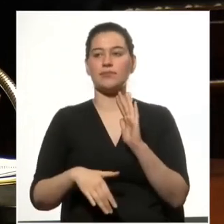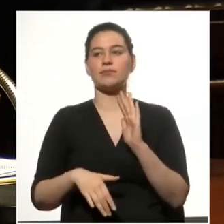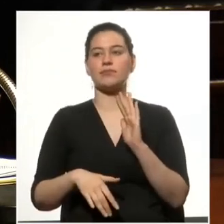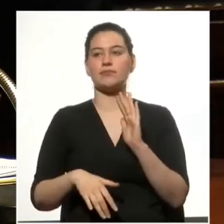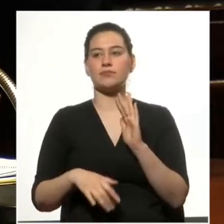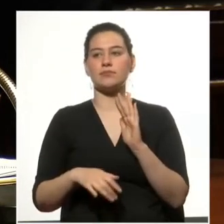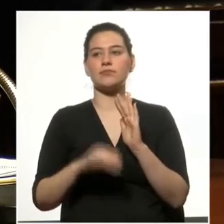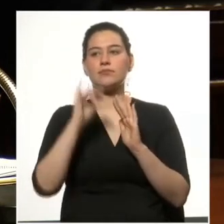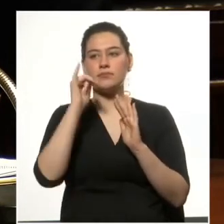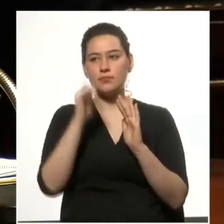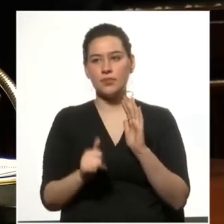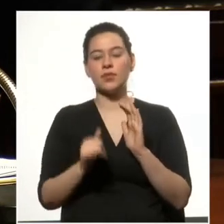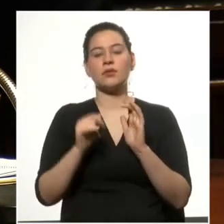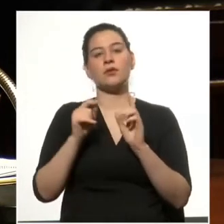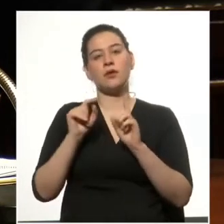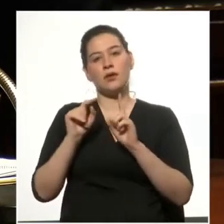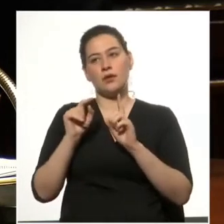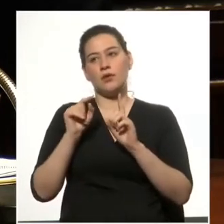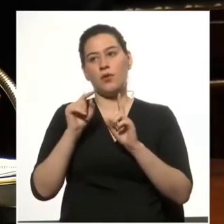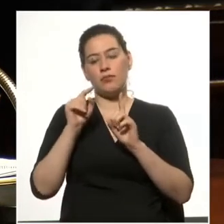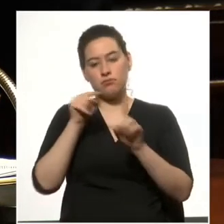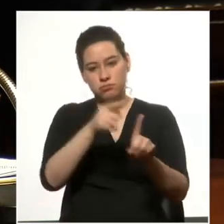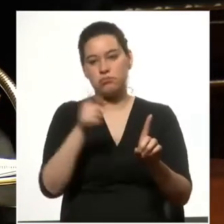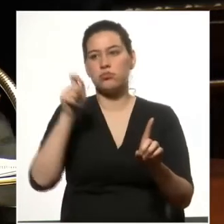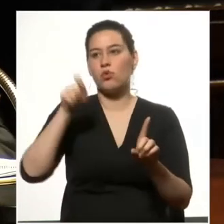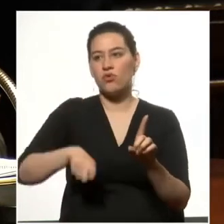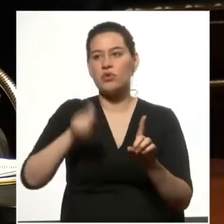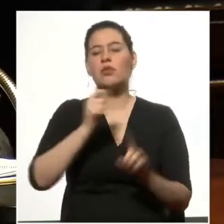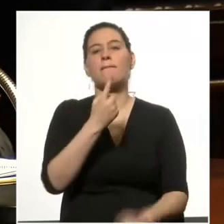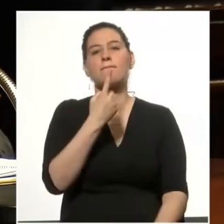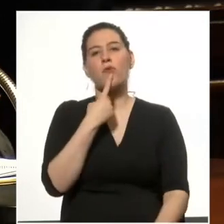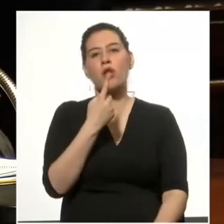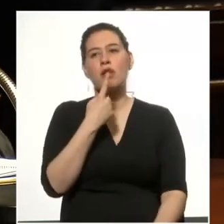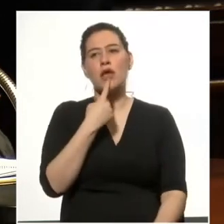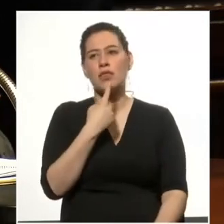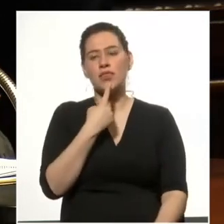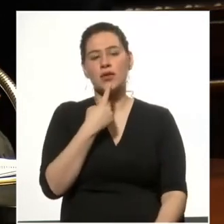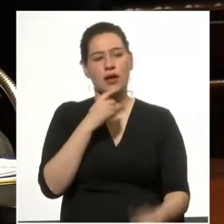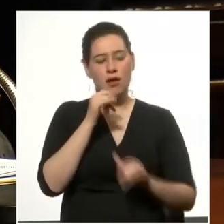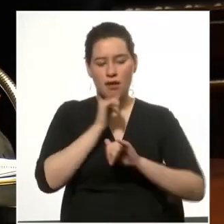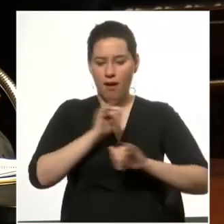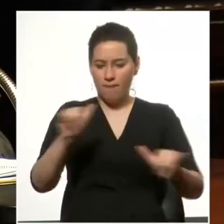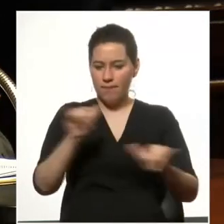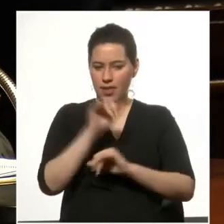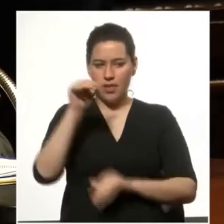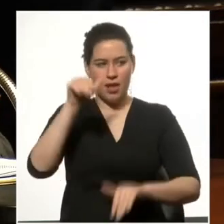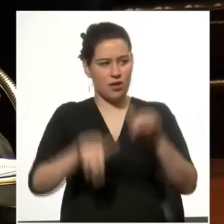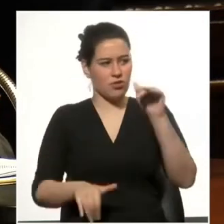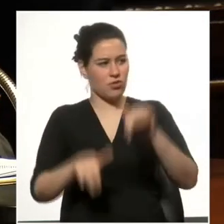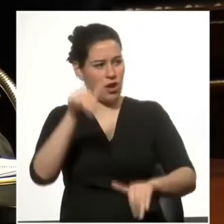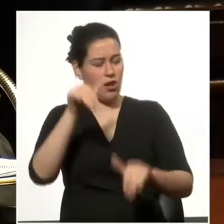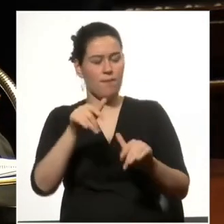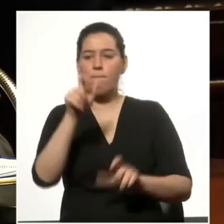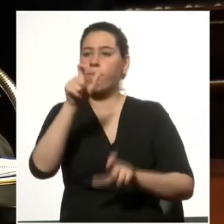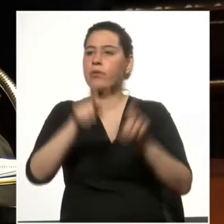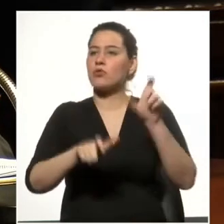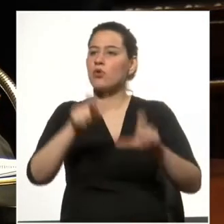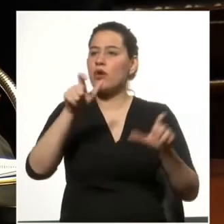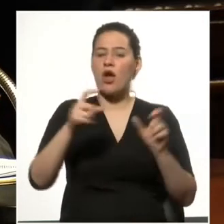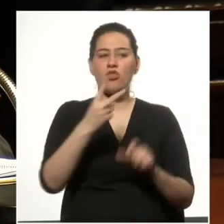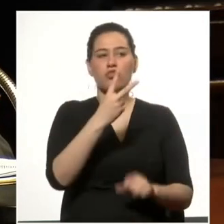A pesar de la persecución jurídica y política durante toda la campaña electoral, el pueblo, con